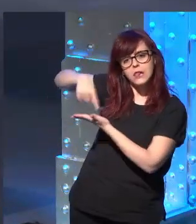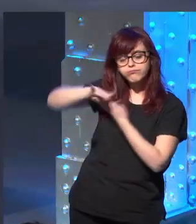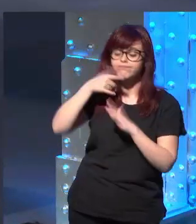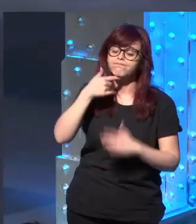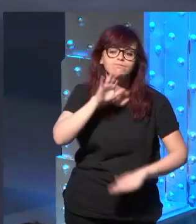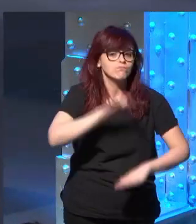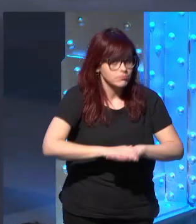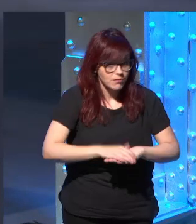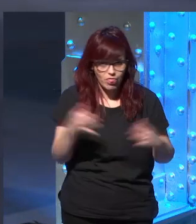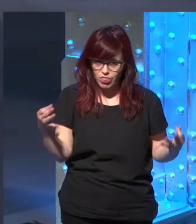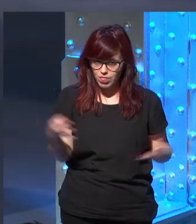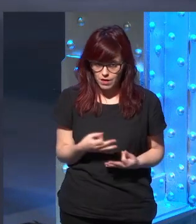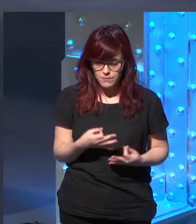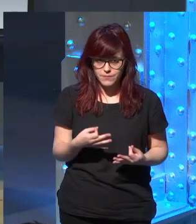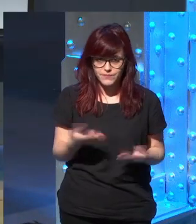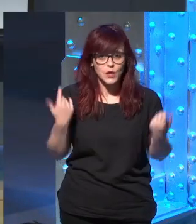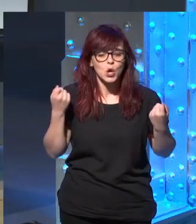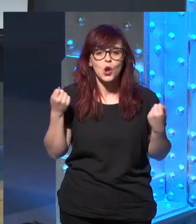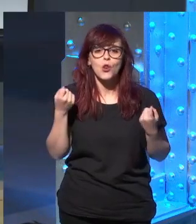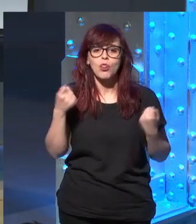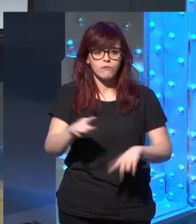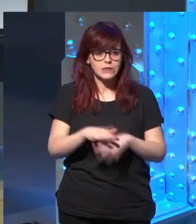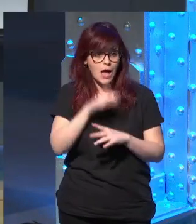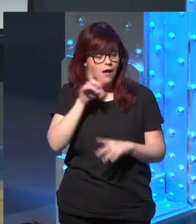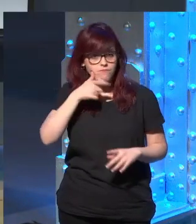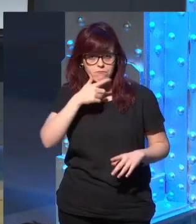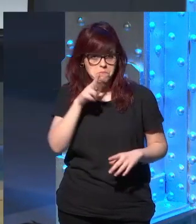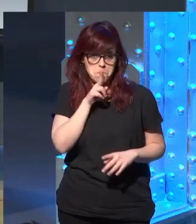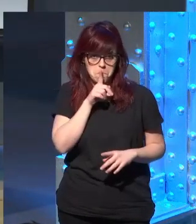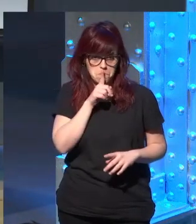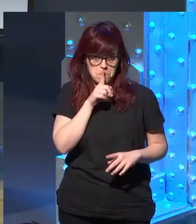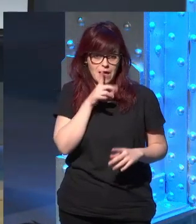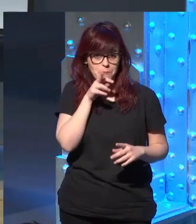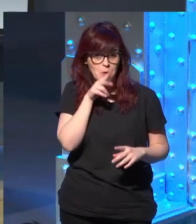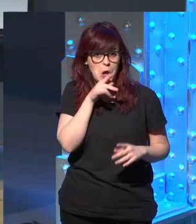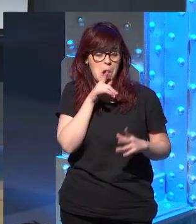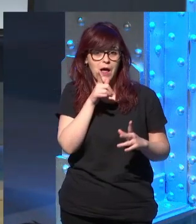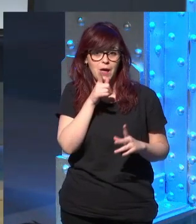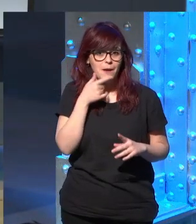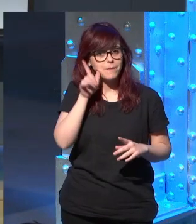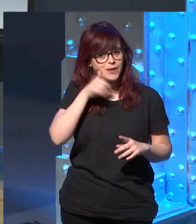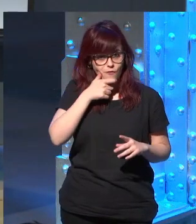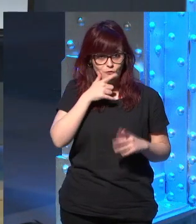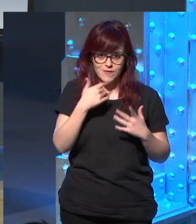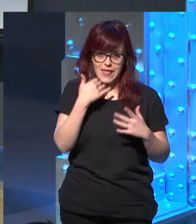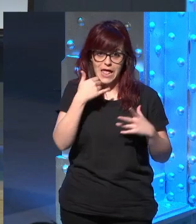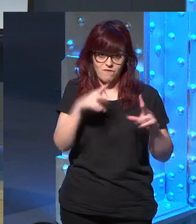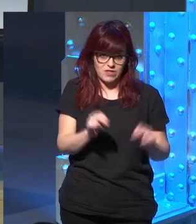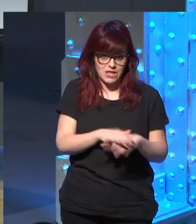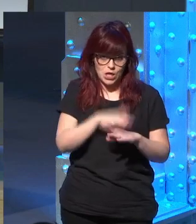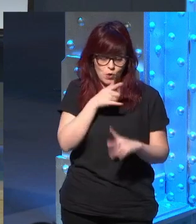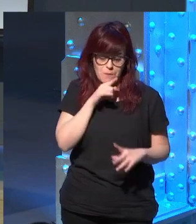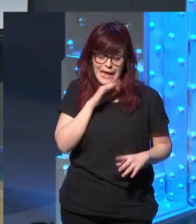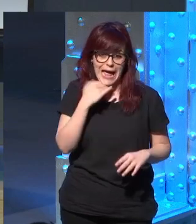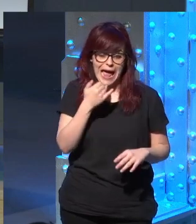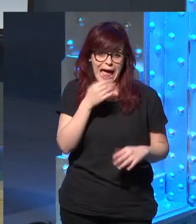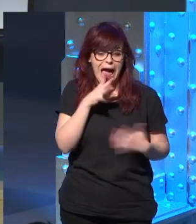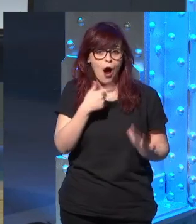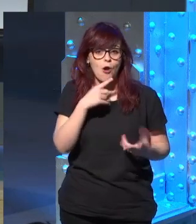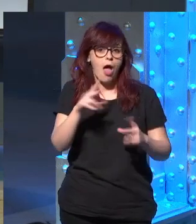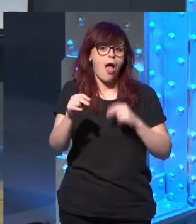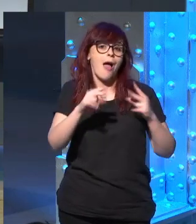bueno... En ese... No va a hacer falta que te baje el micrófono, ¿no? No, vale. Ya voy a terminar. En esas estoy ahora mismo, hablando